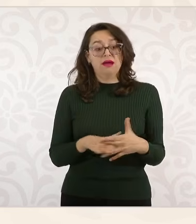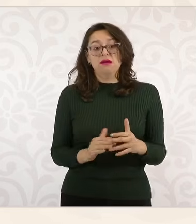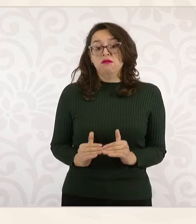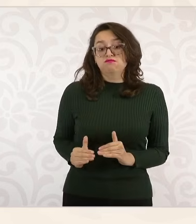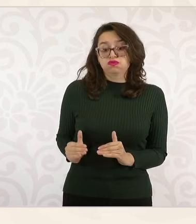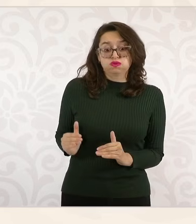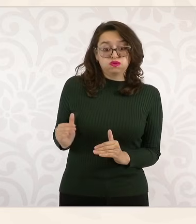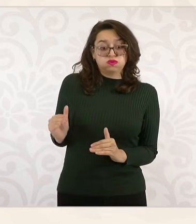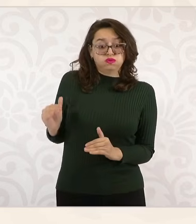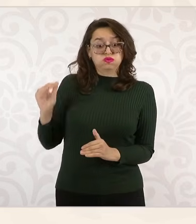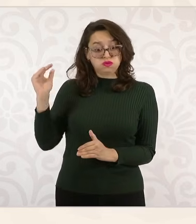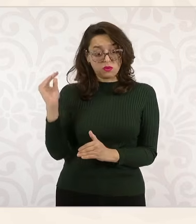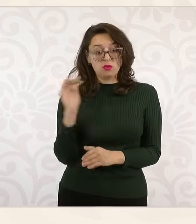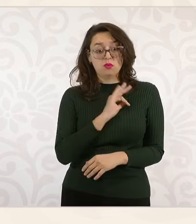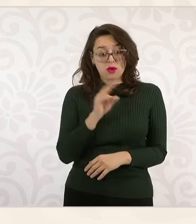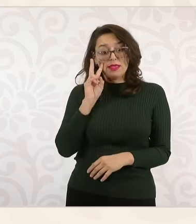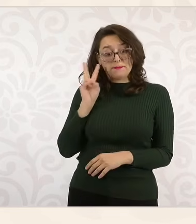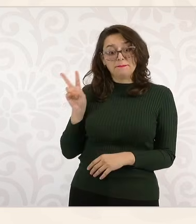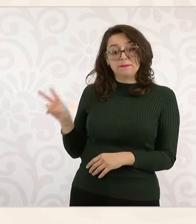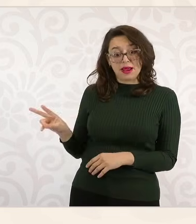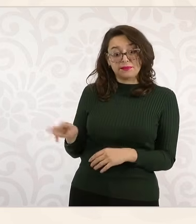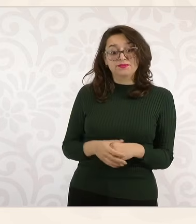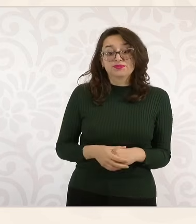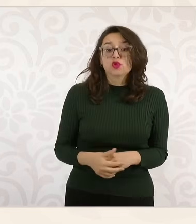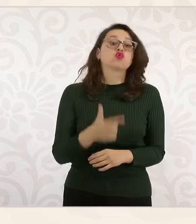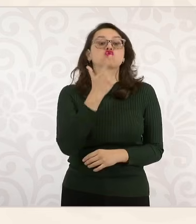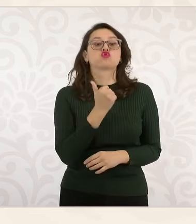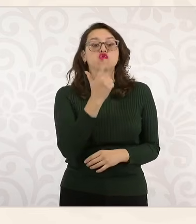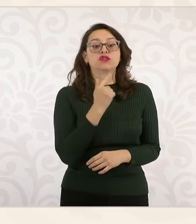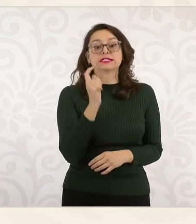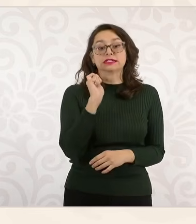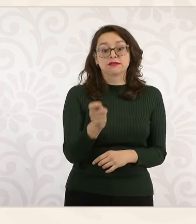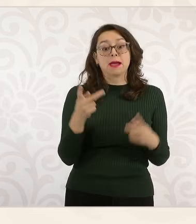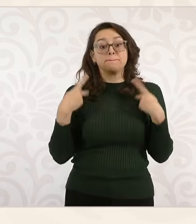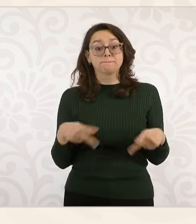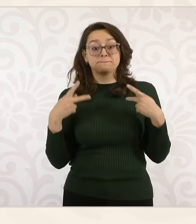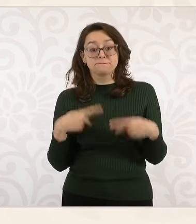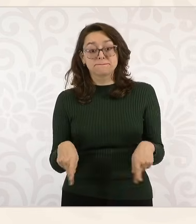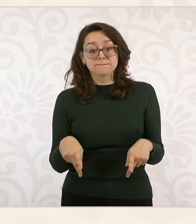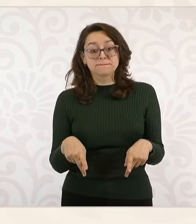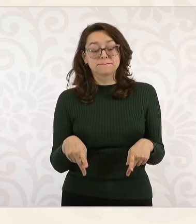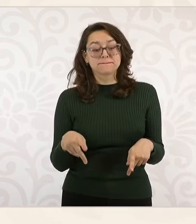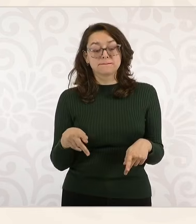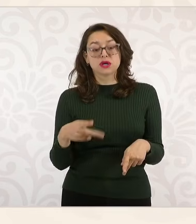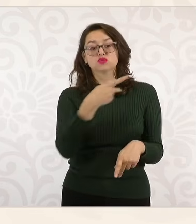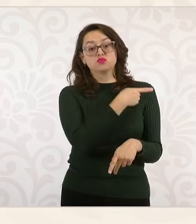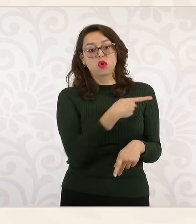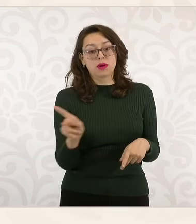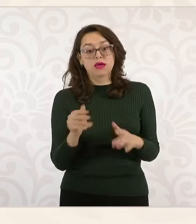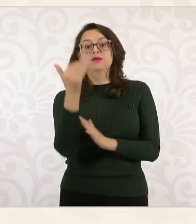en porcentaje, y la línea roja es el número de personas en